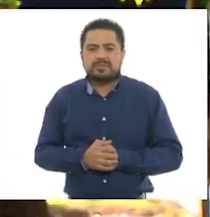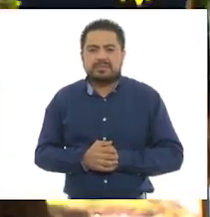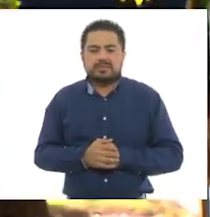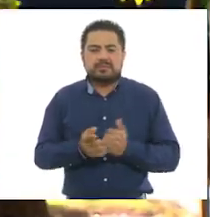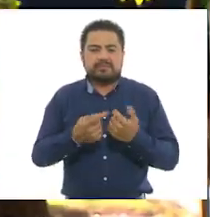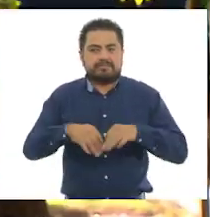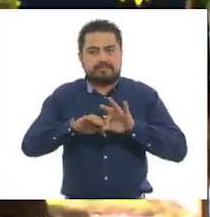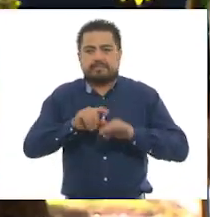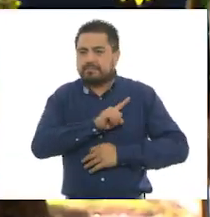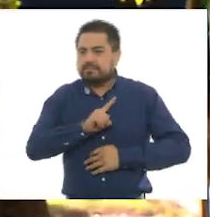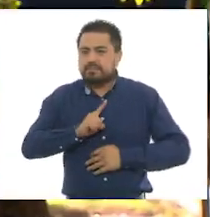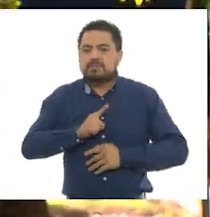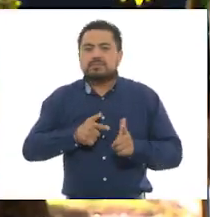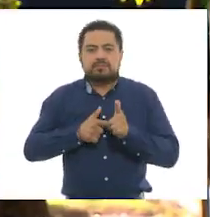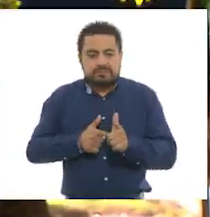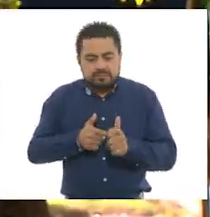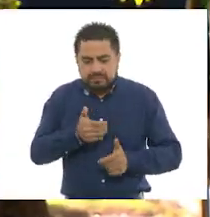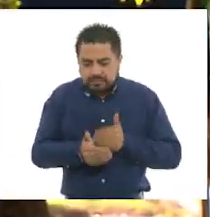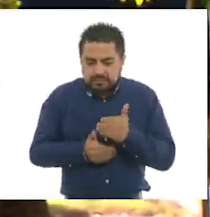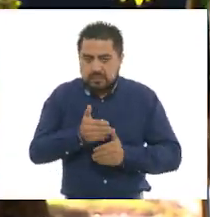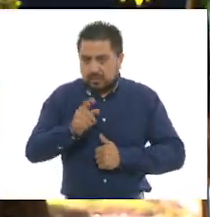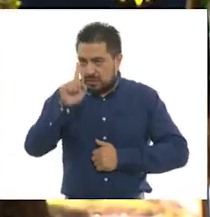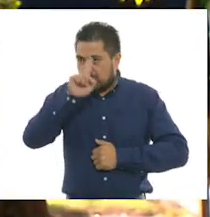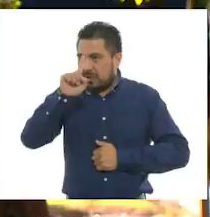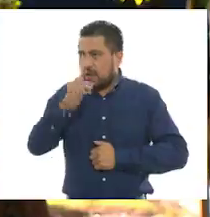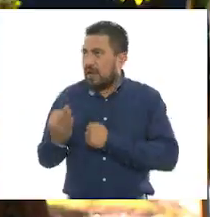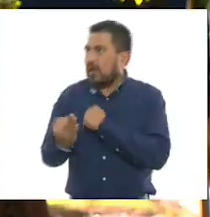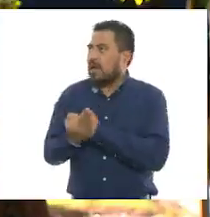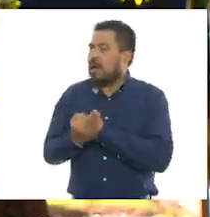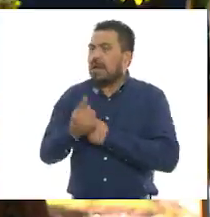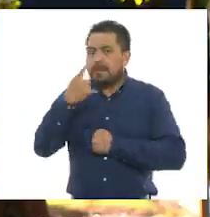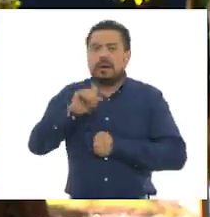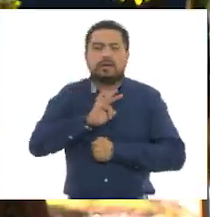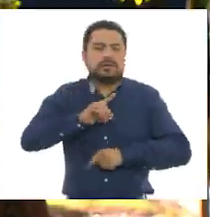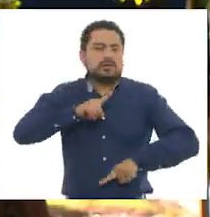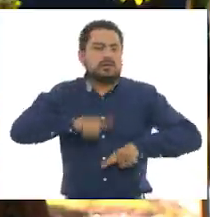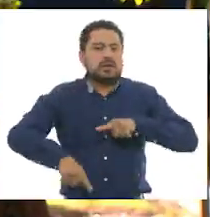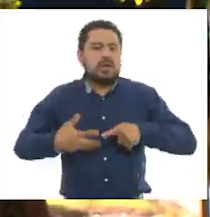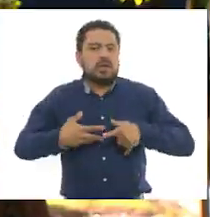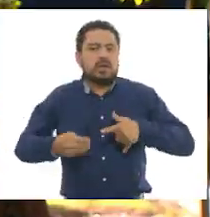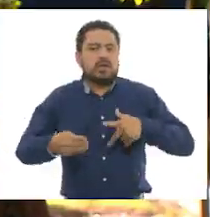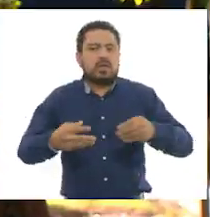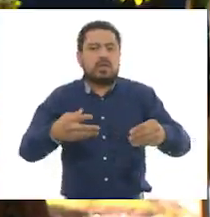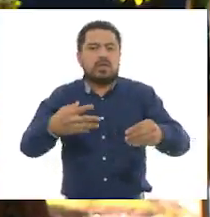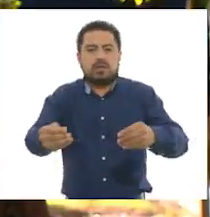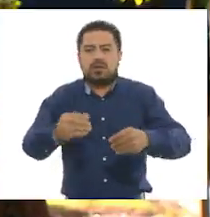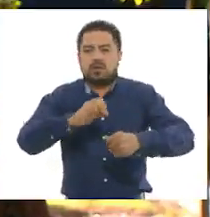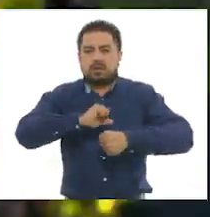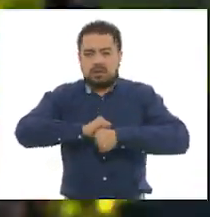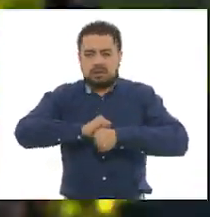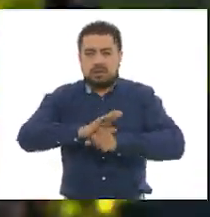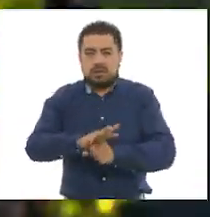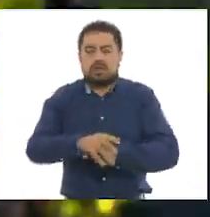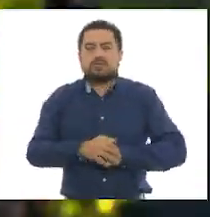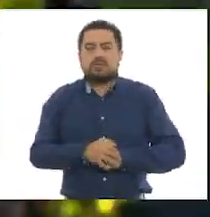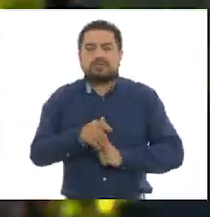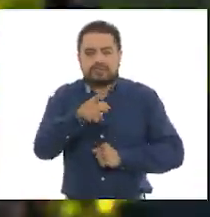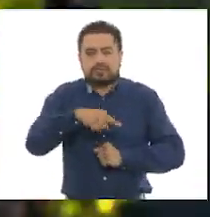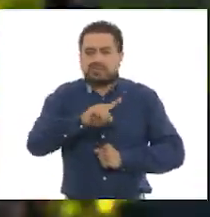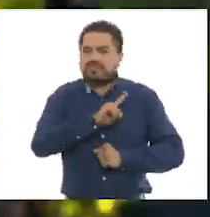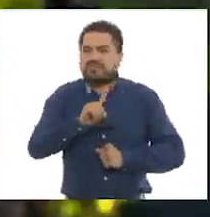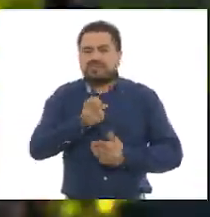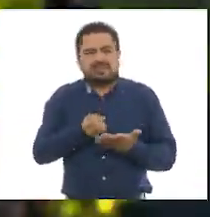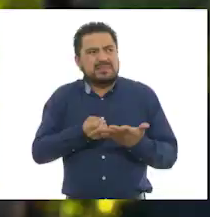Es muy importante continuar con las recomendaciones para evitar contagios de COVID. Trata de